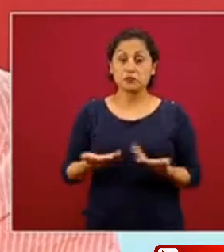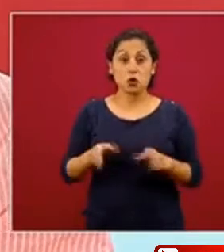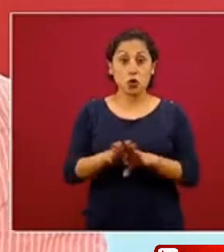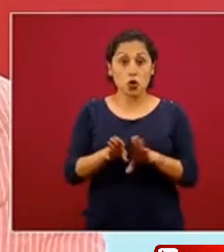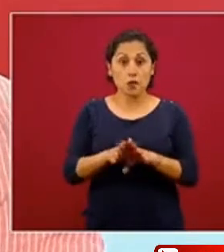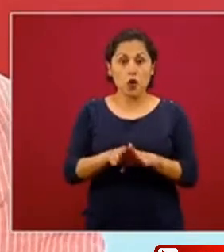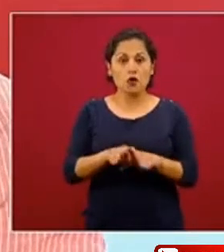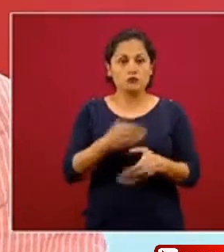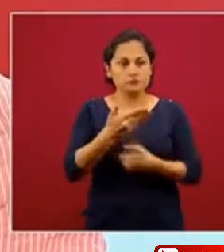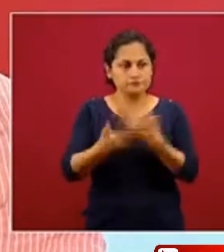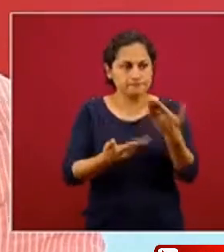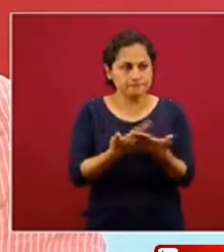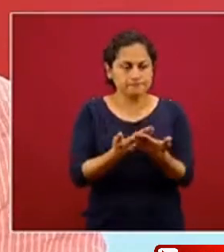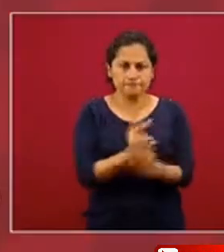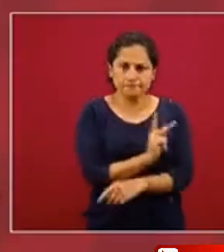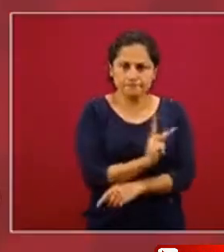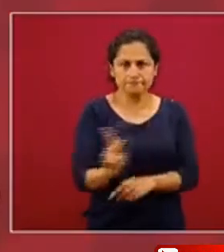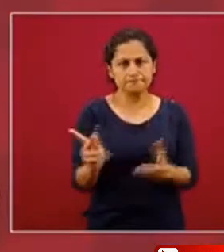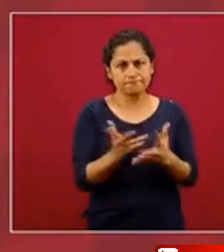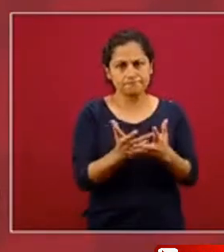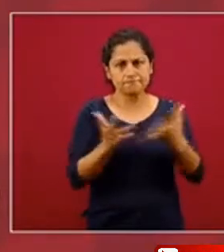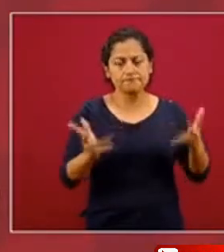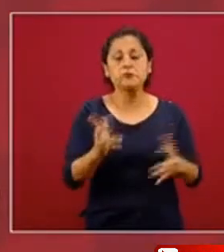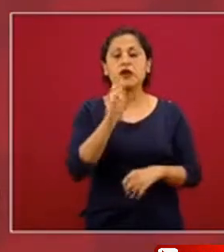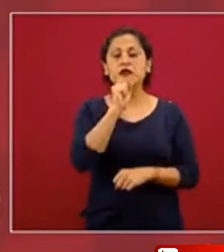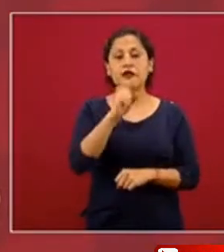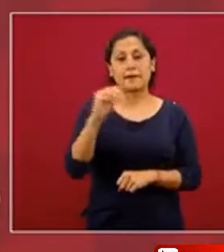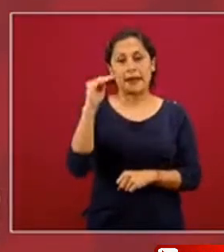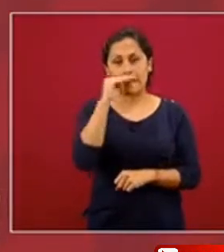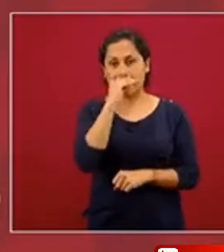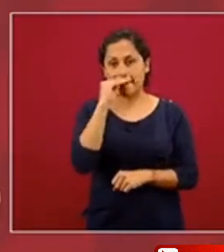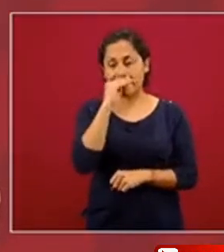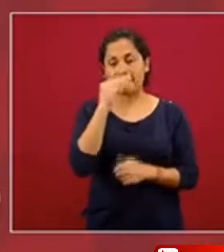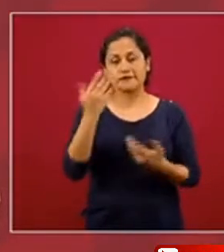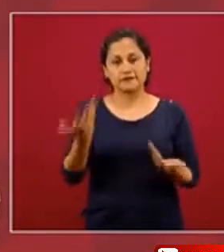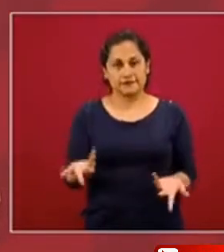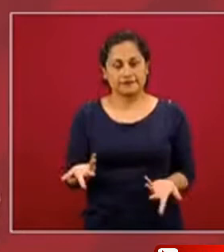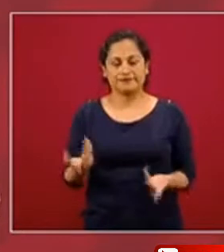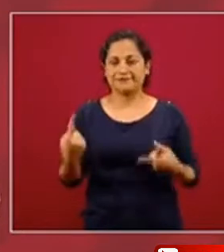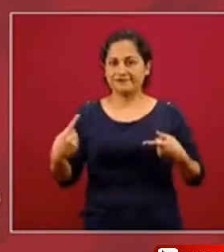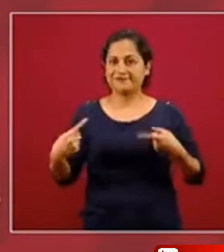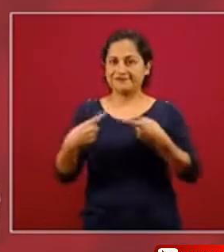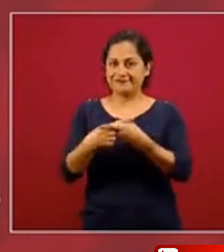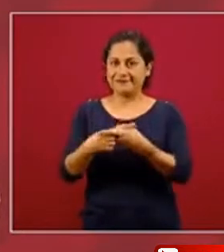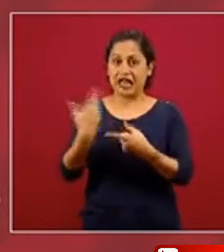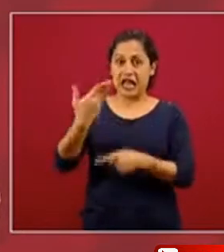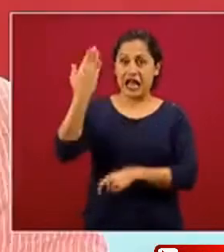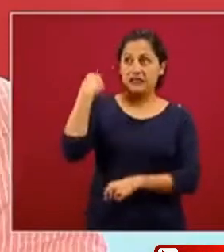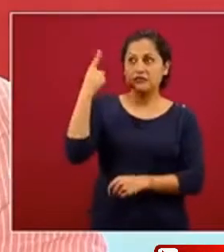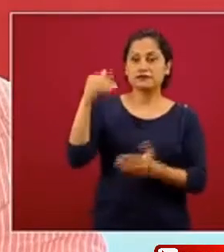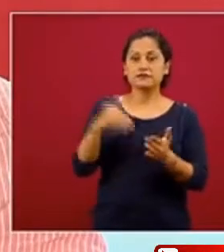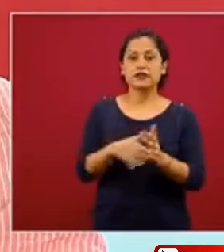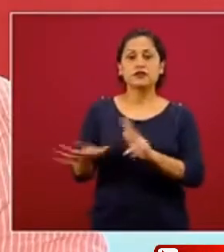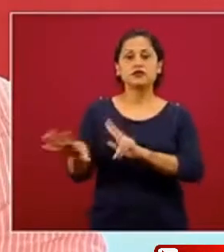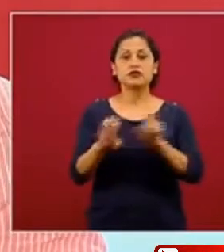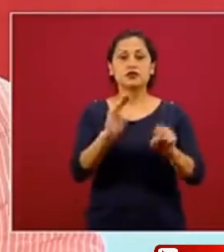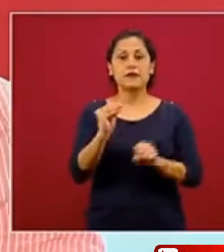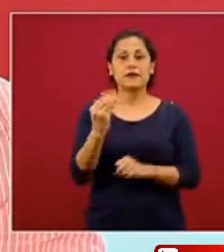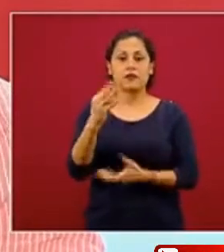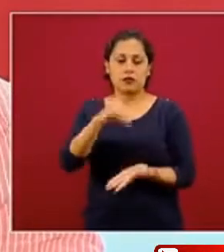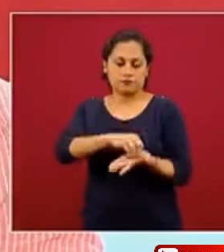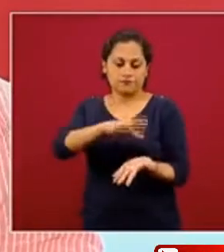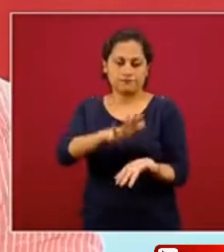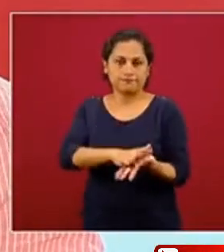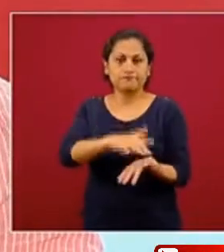esto es contradictorio con lo que se estableció en 1984, de que la